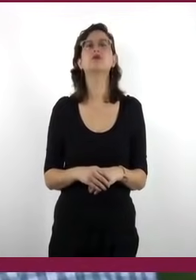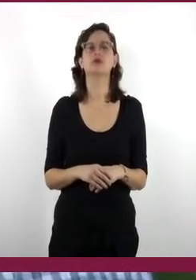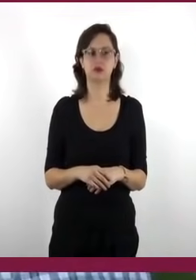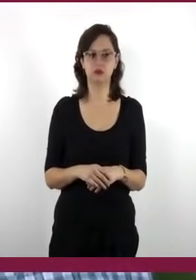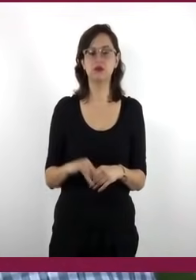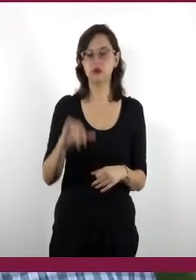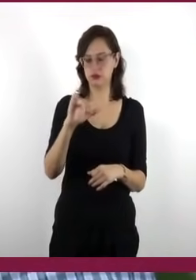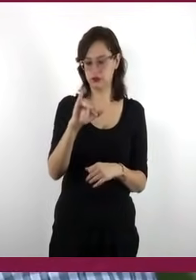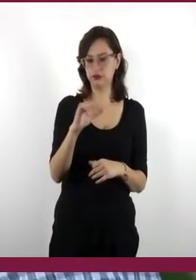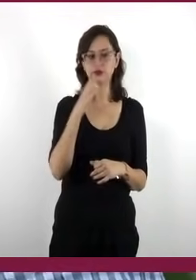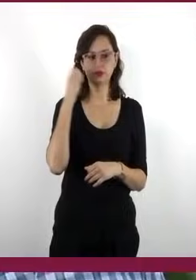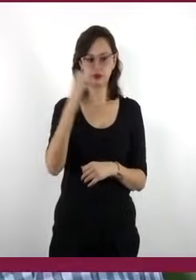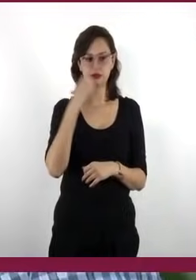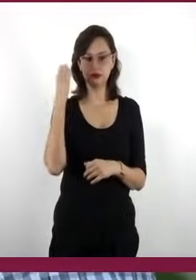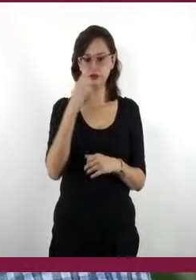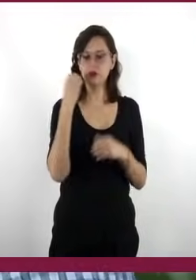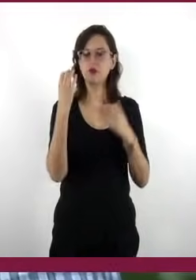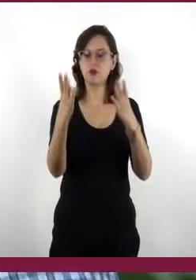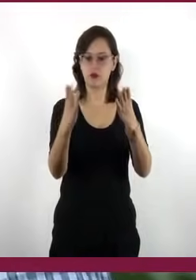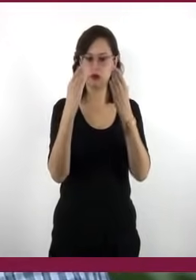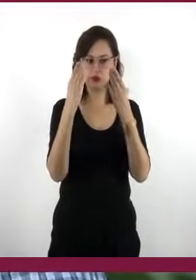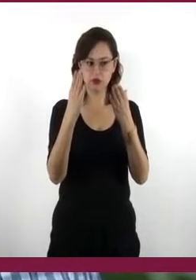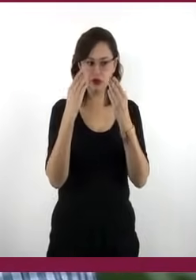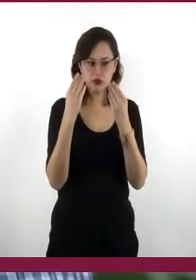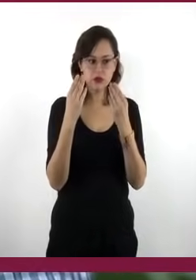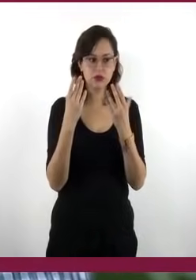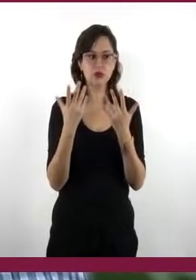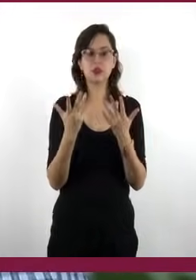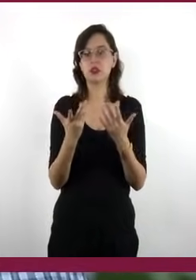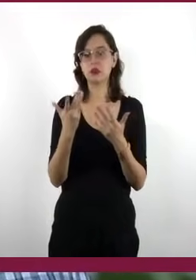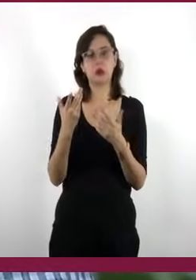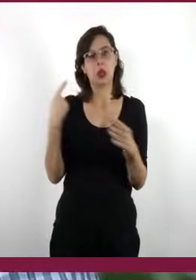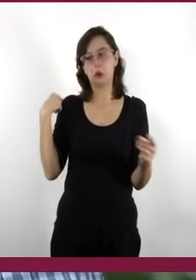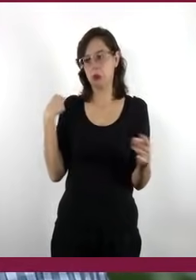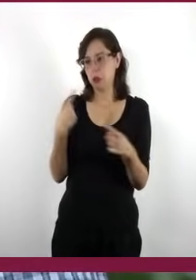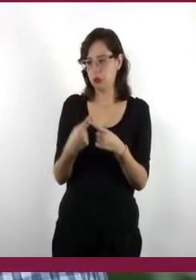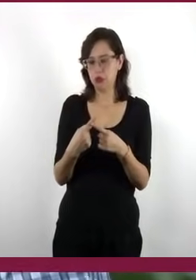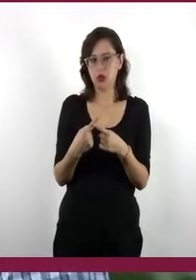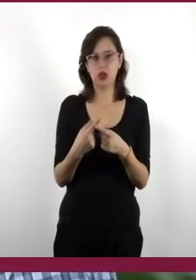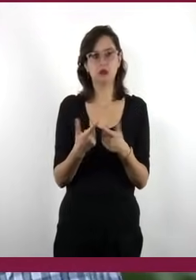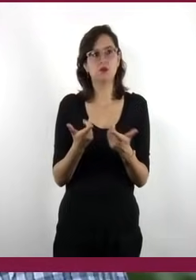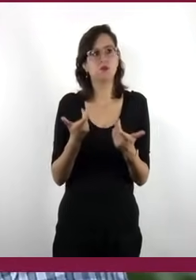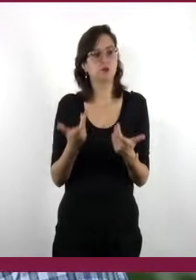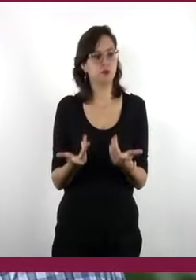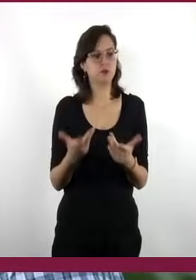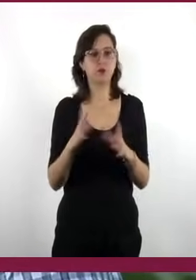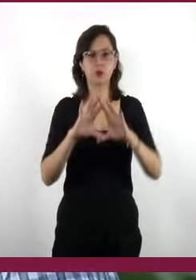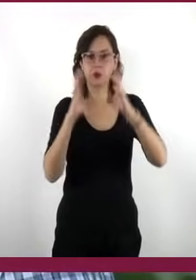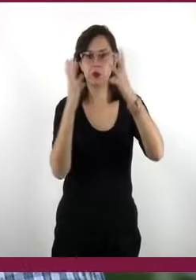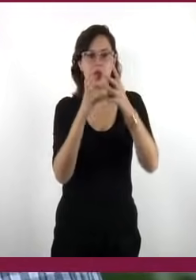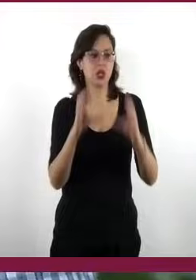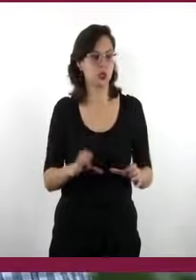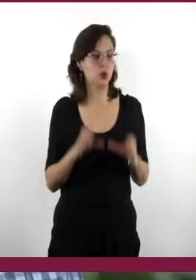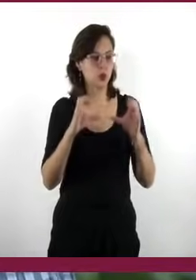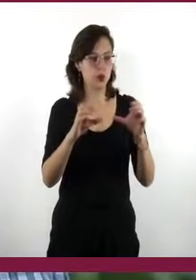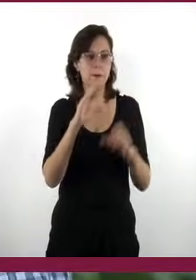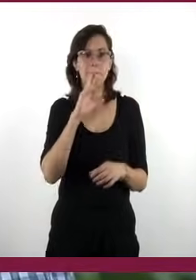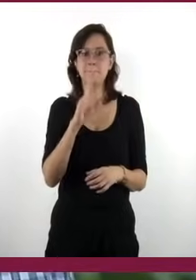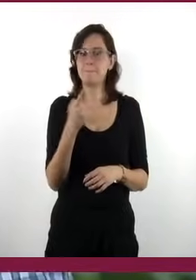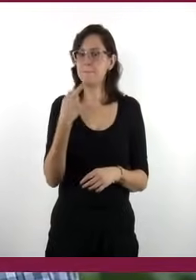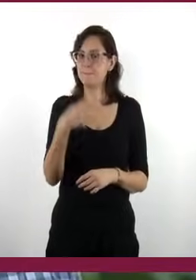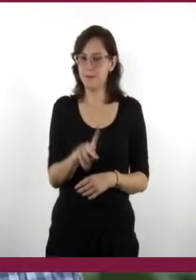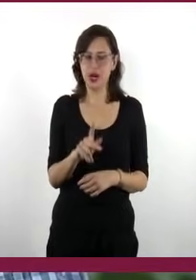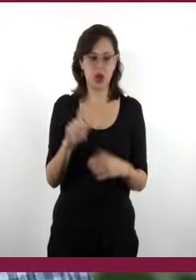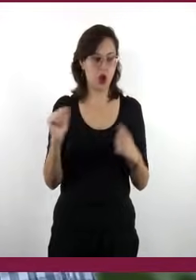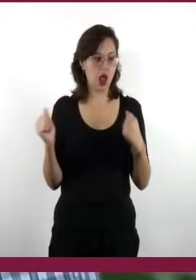enseñado a todos desde hace tiempo cómo poder cuidar a nuestro planeta mejor, pero algo